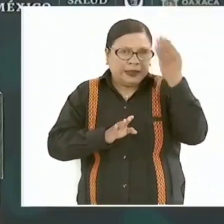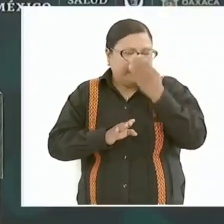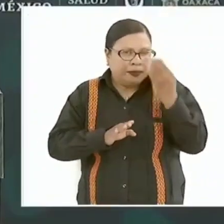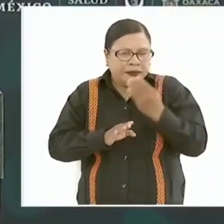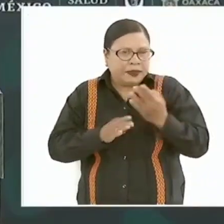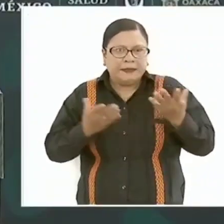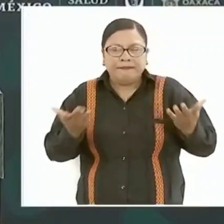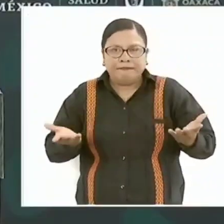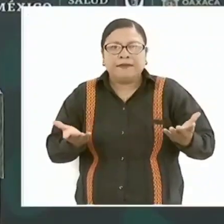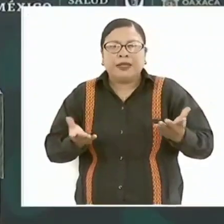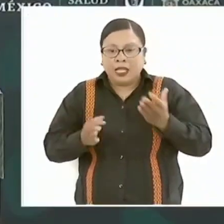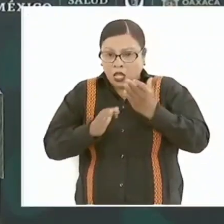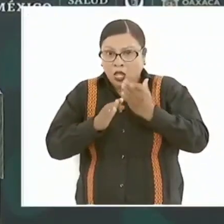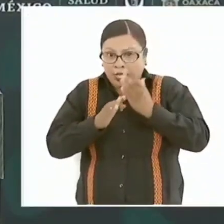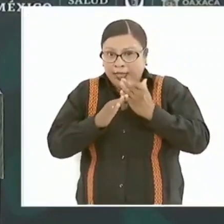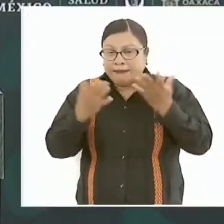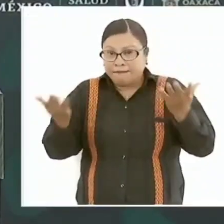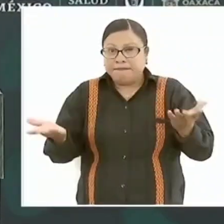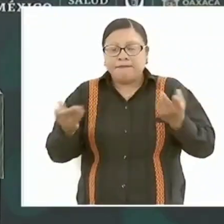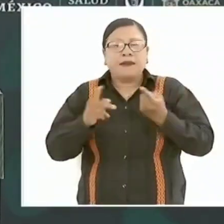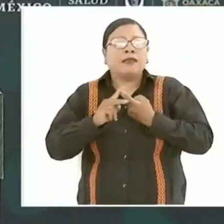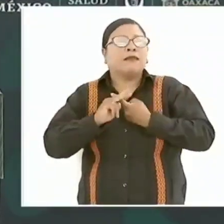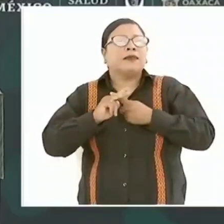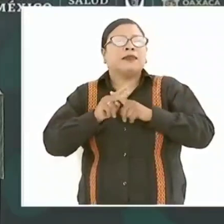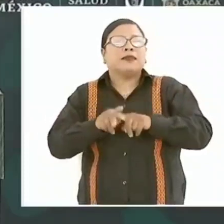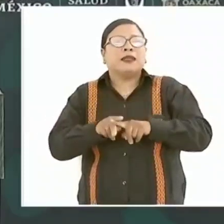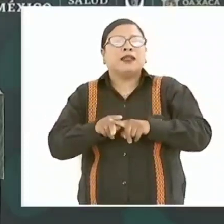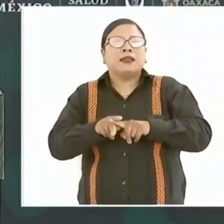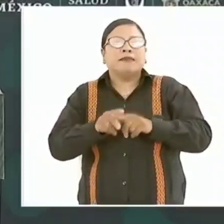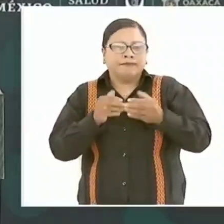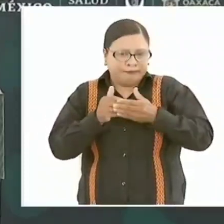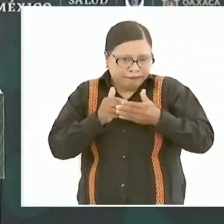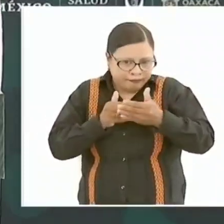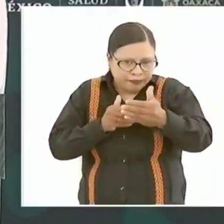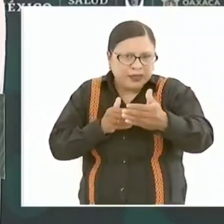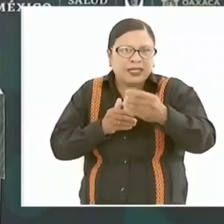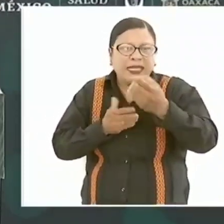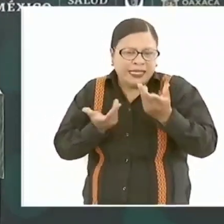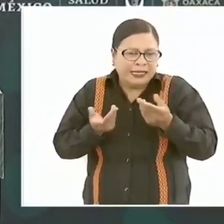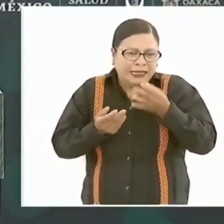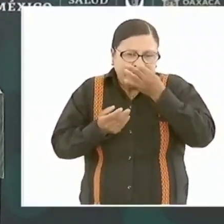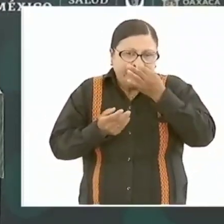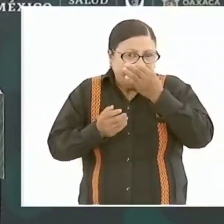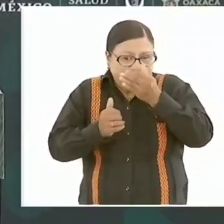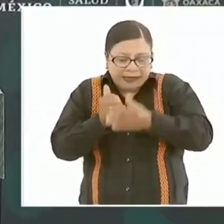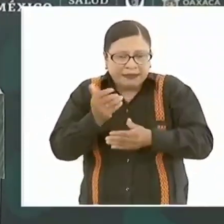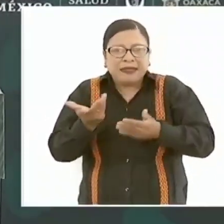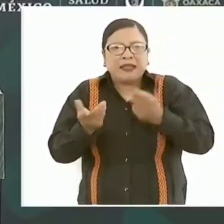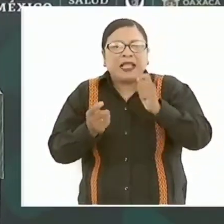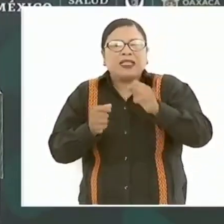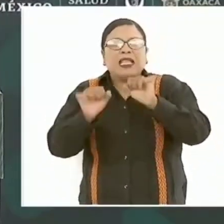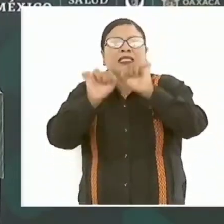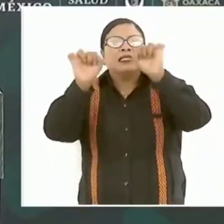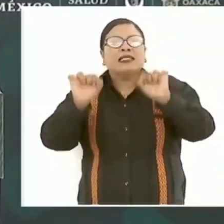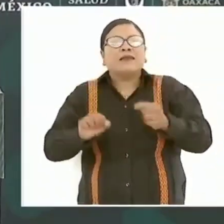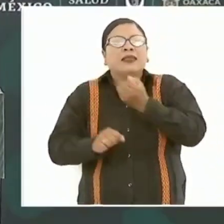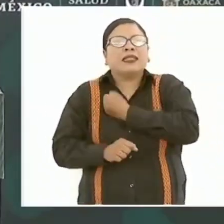y ya ahora vamos, en el tiempo que nos queda, a levantar todo el sistema de salud